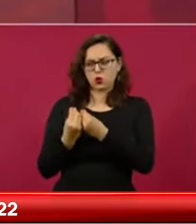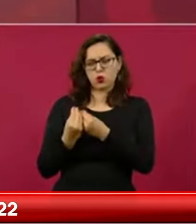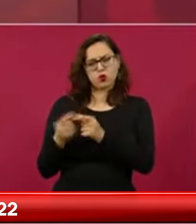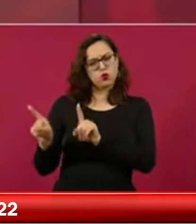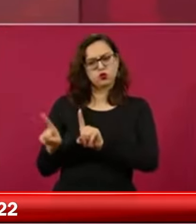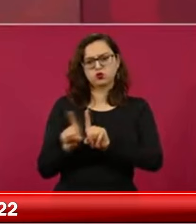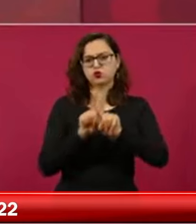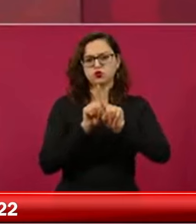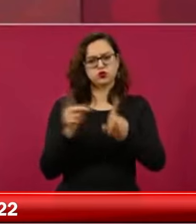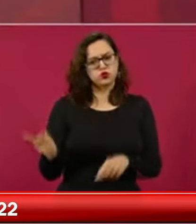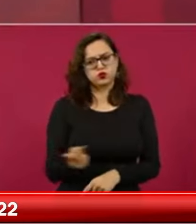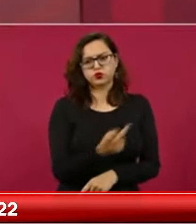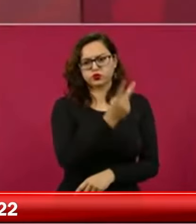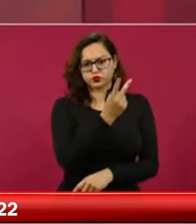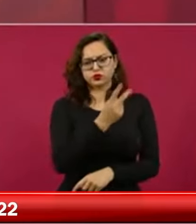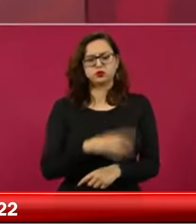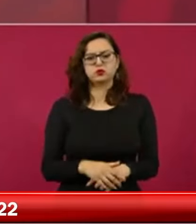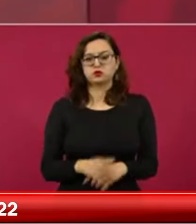a Hugo López Gatell.